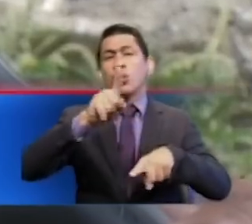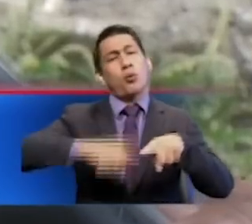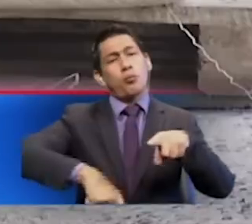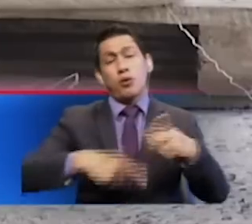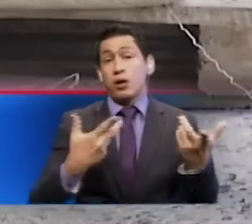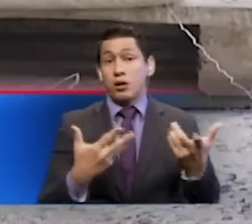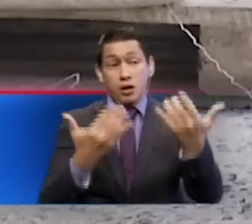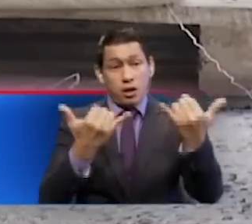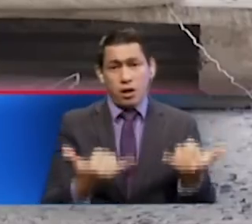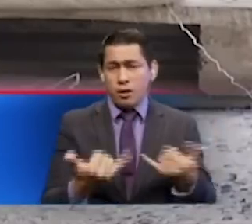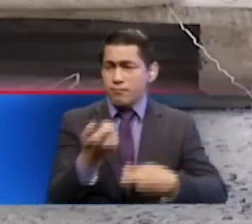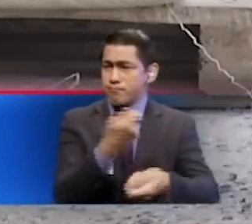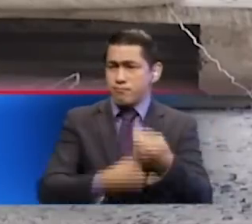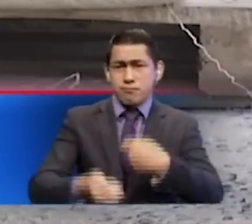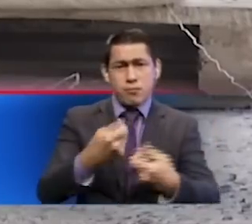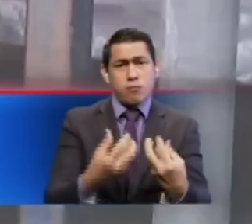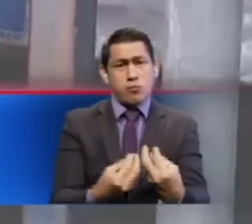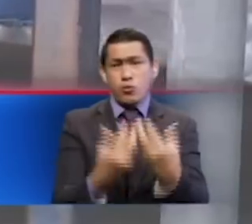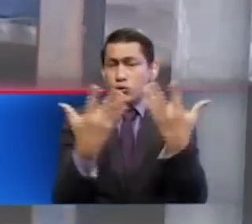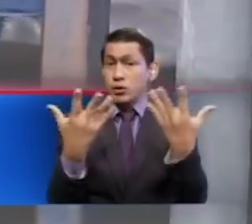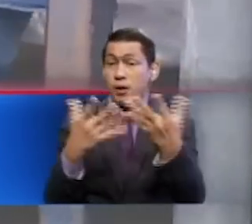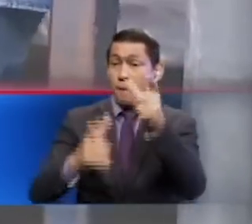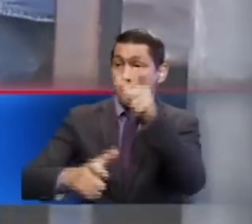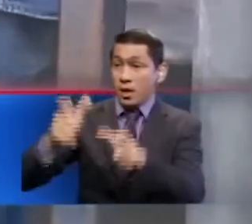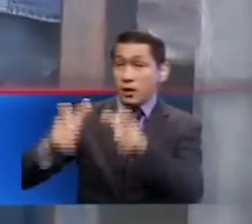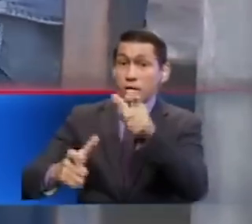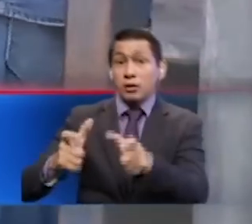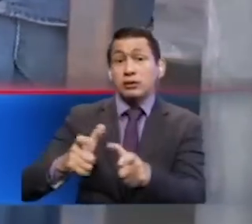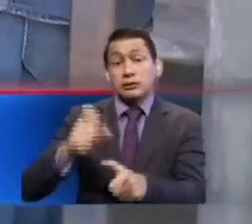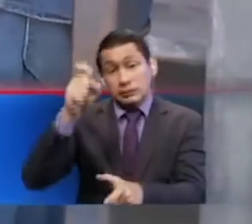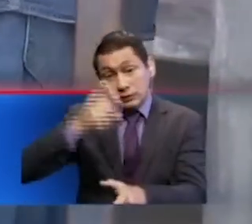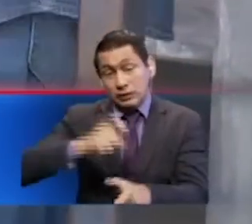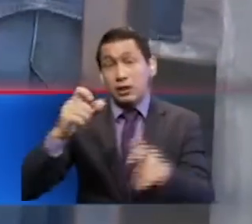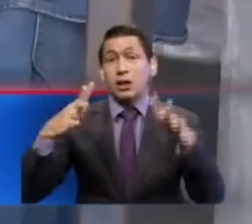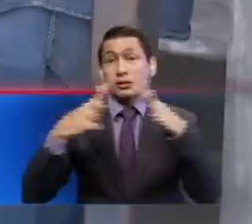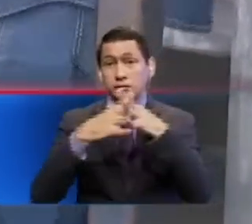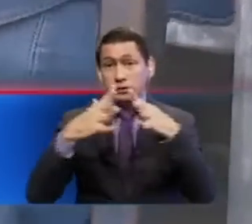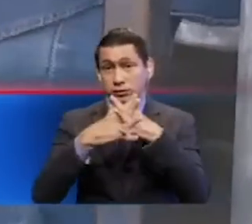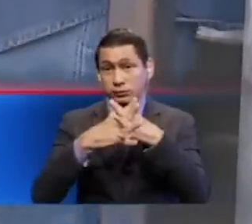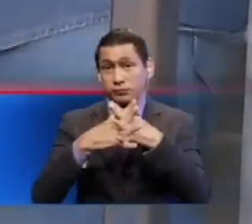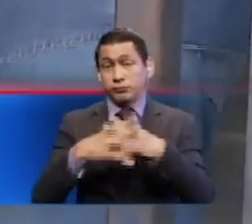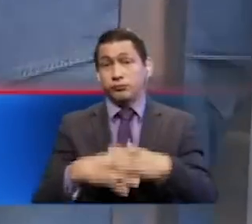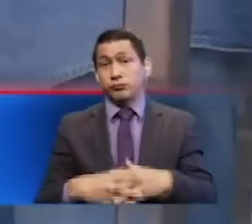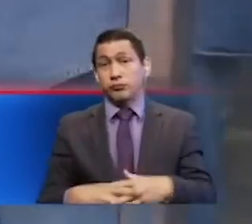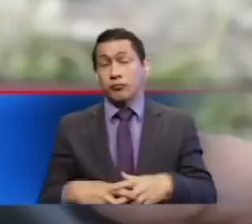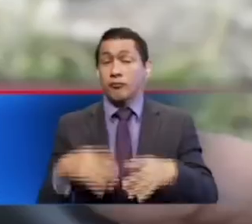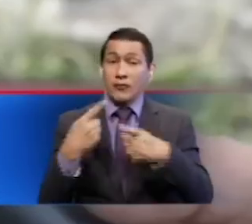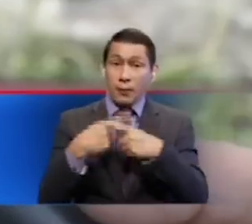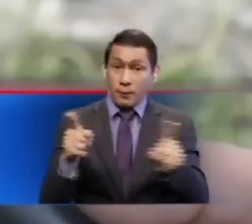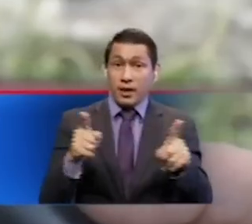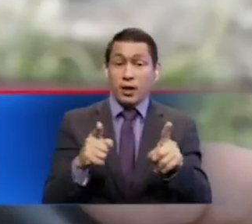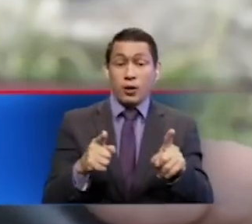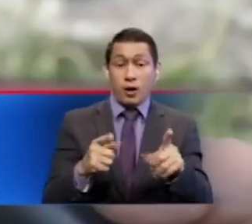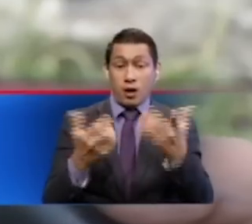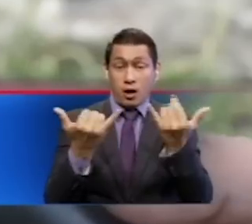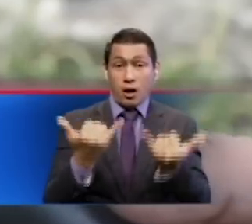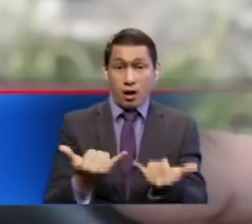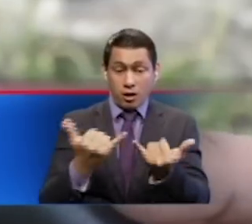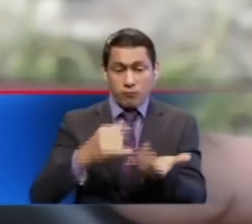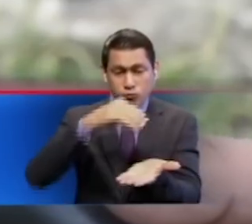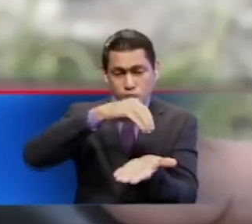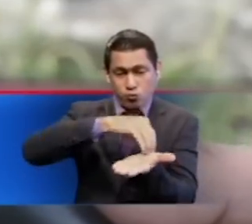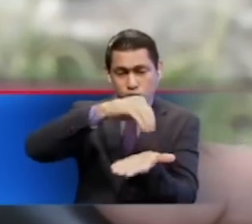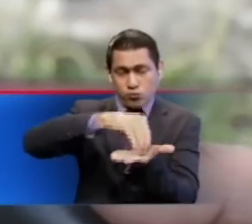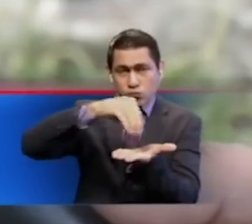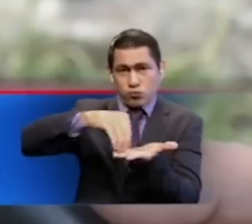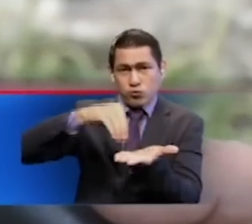es abastecer lo que ya ahorita el pueblo necesita. Igual estamos esperando la cosecha del mes de octubre, con la expectativa de que sea un